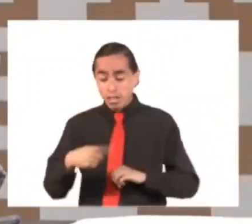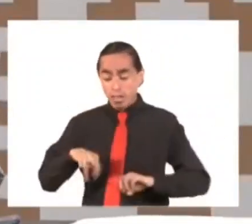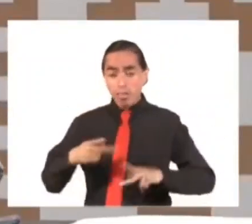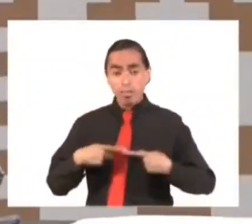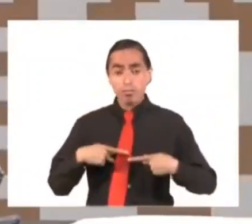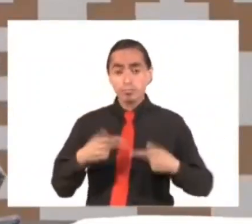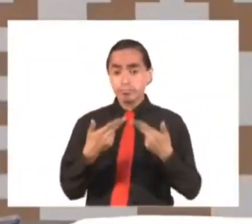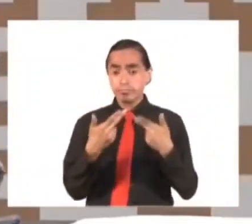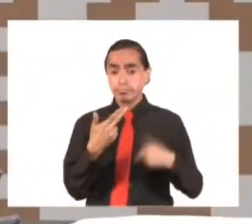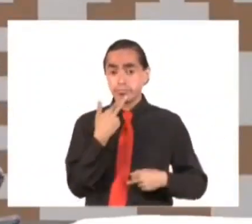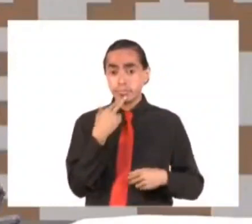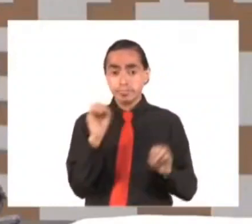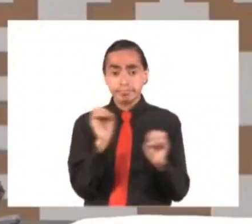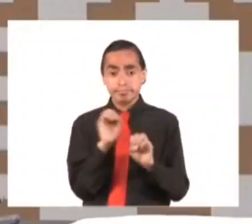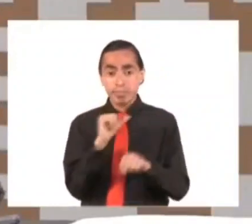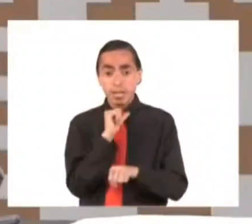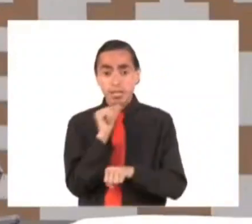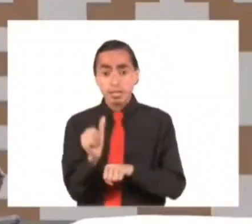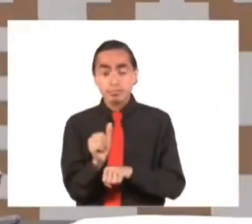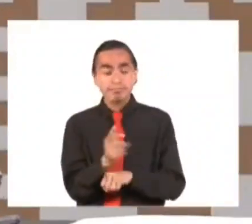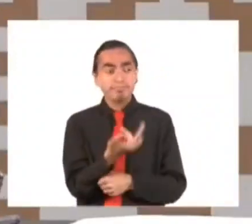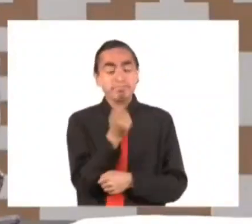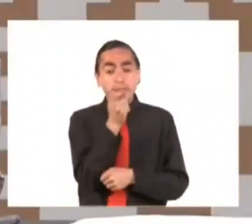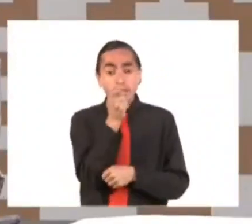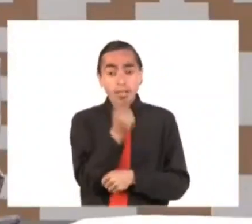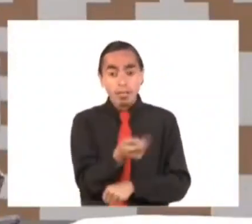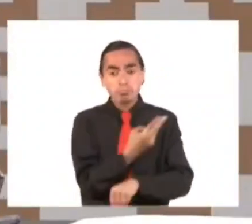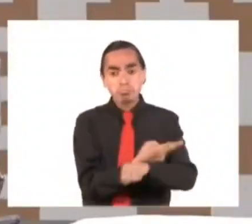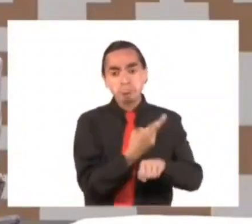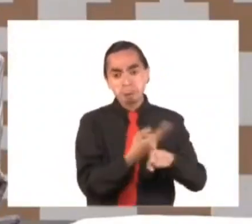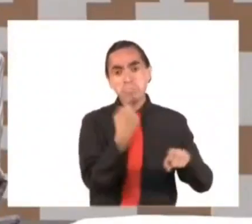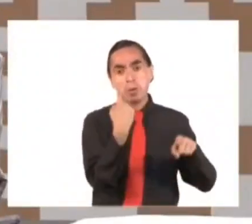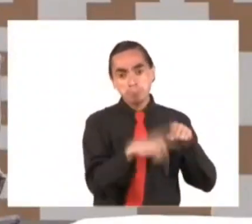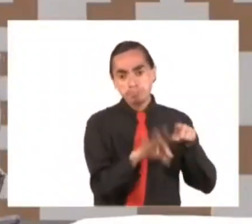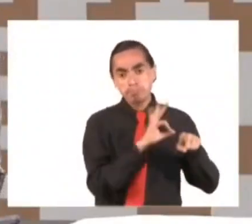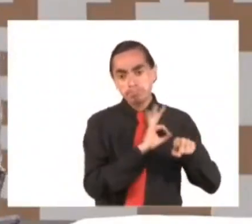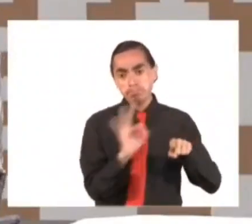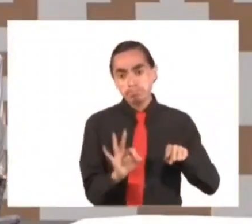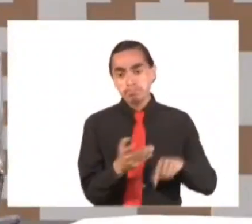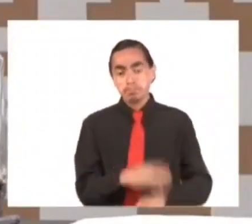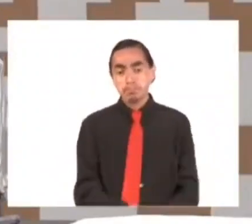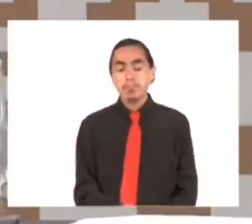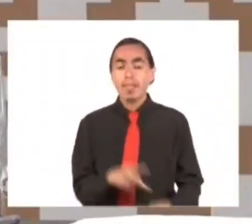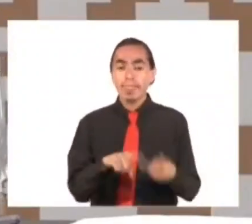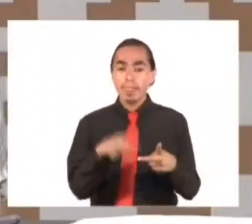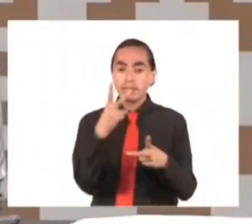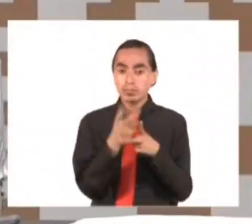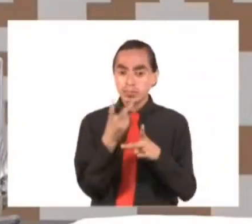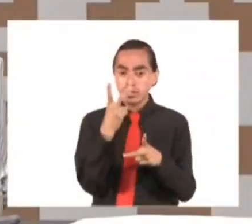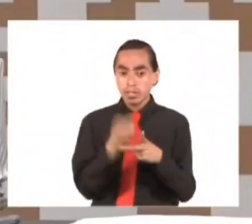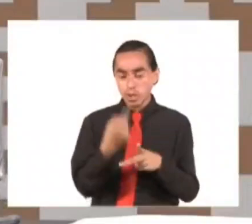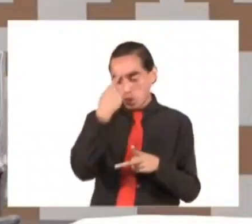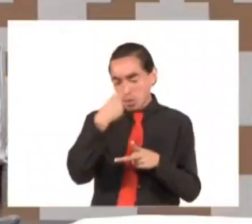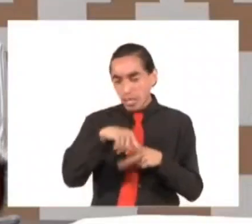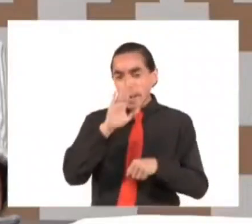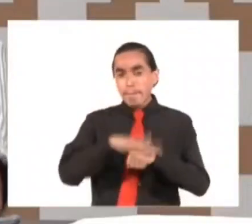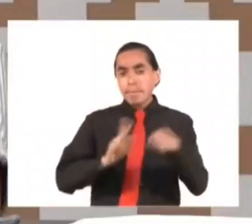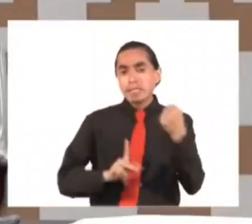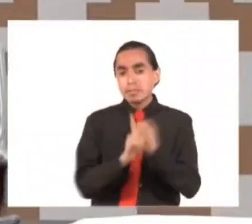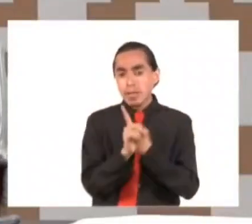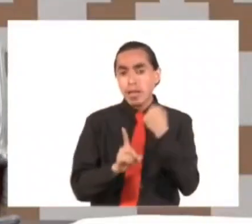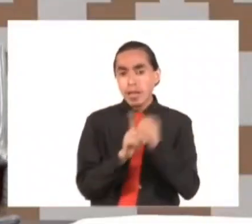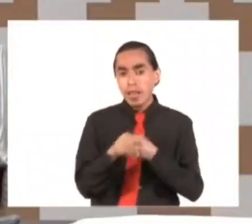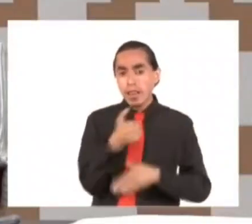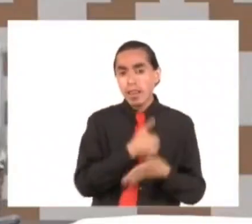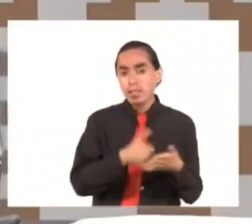por los ciudadanos, normalmente significaba que los podíamos remover sin mayor problema. En segundo lugar, y tal vez la mayor problemática de trámites